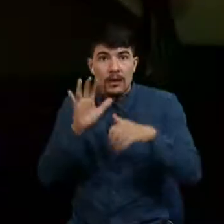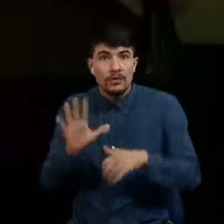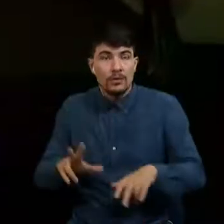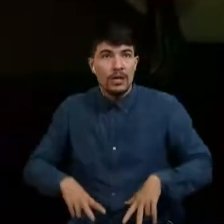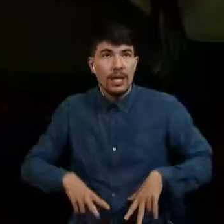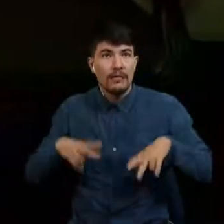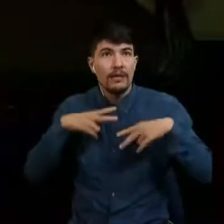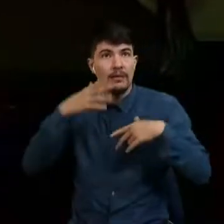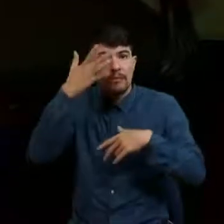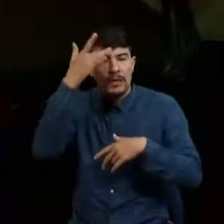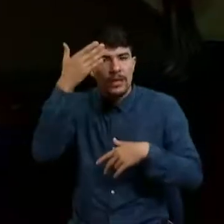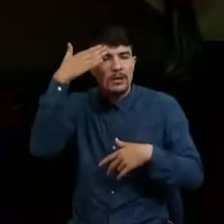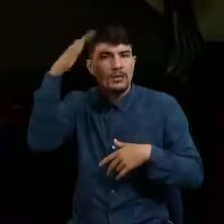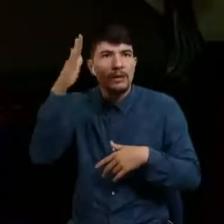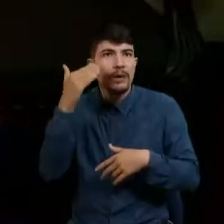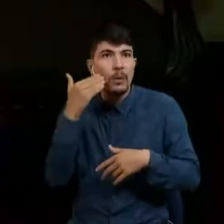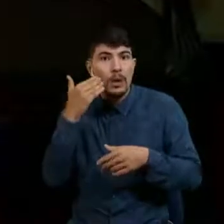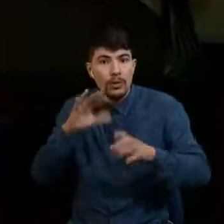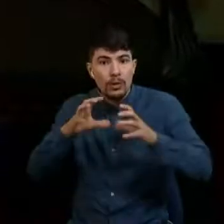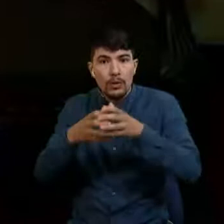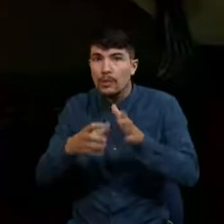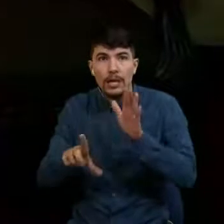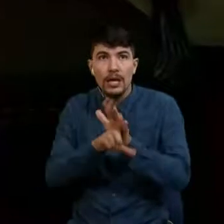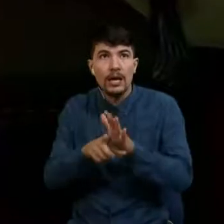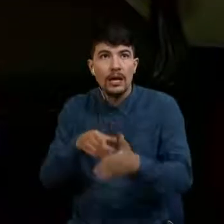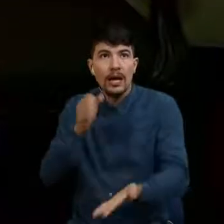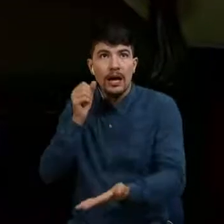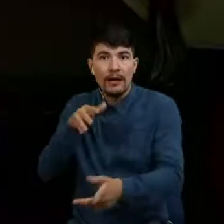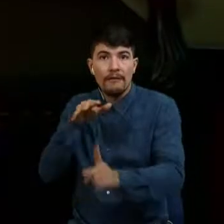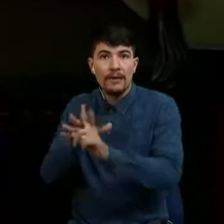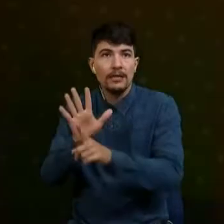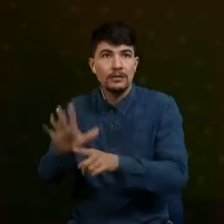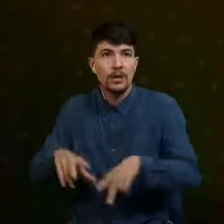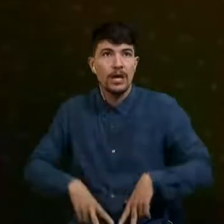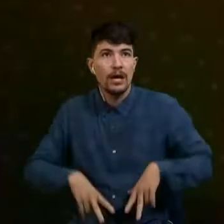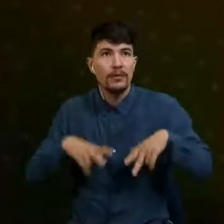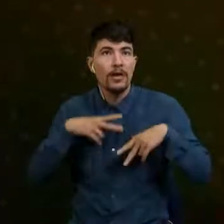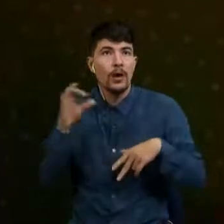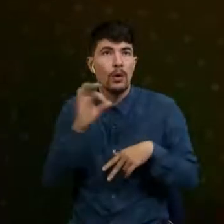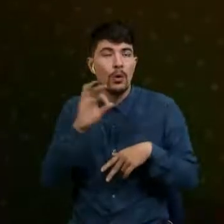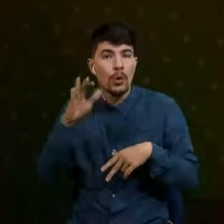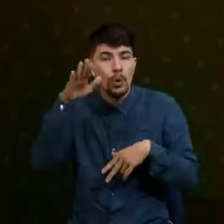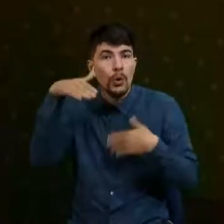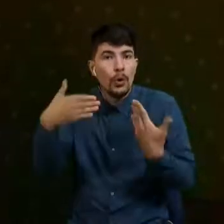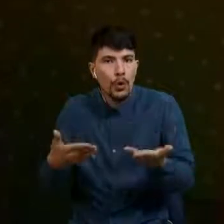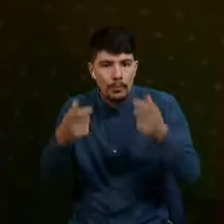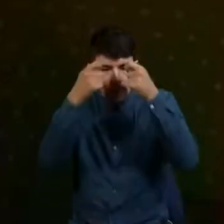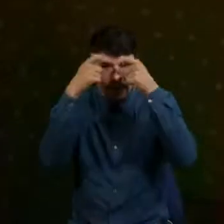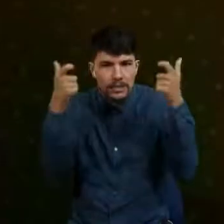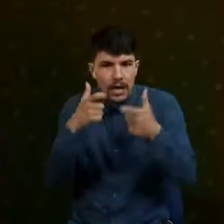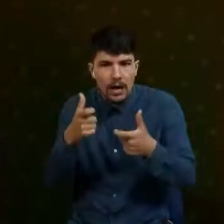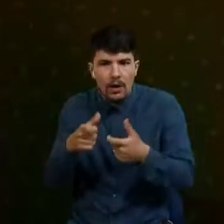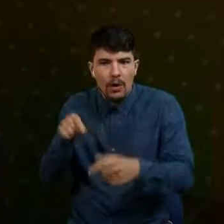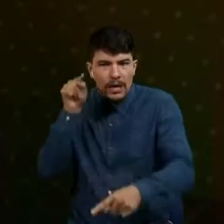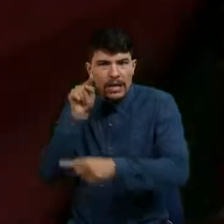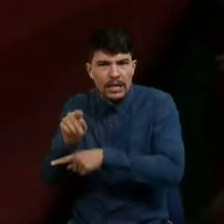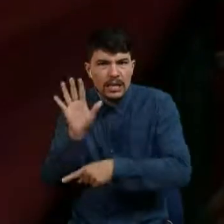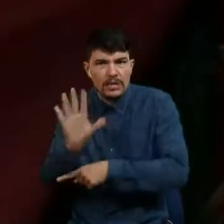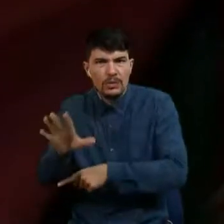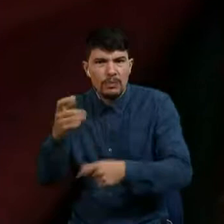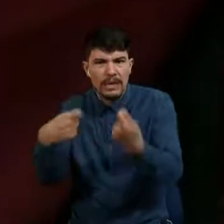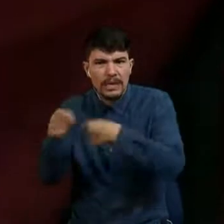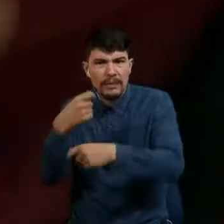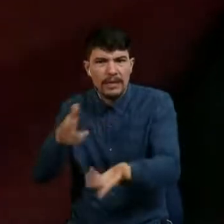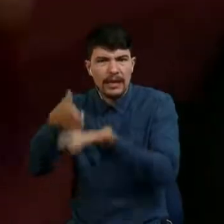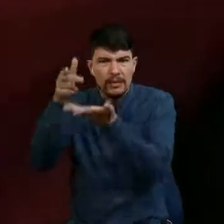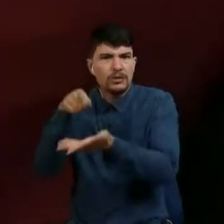pues no sabe cuando un grupo ilegal atente contra su integridad o como el estado colombiano lo acuse de un delito que